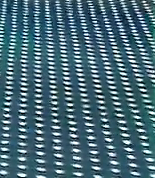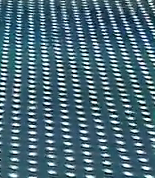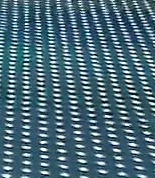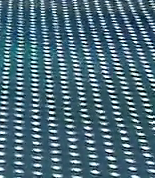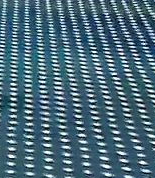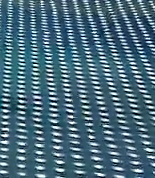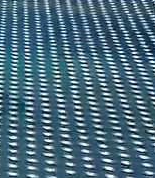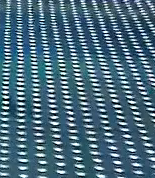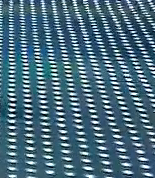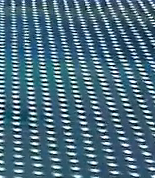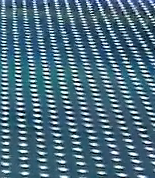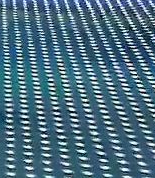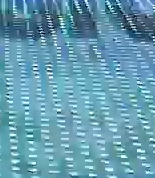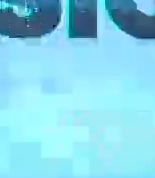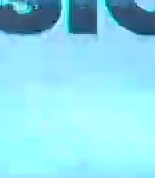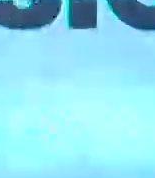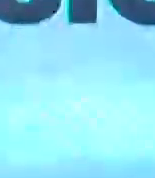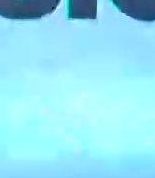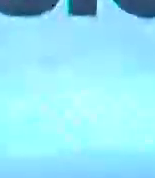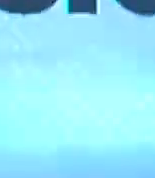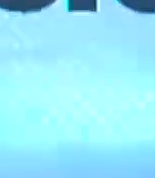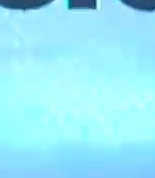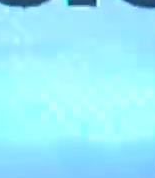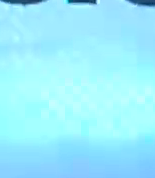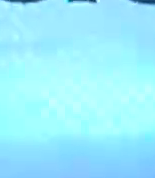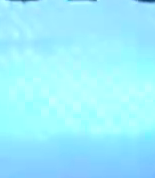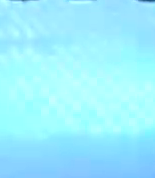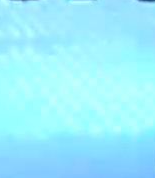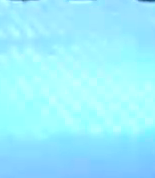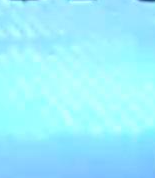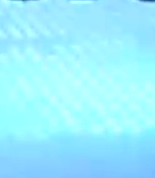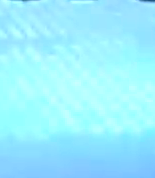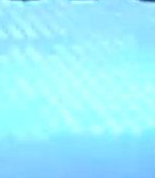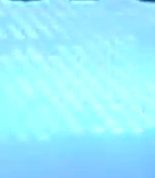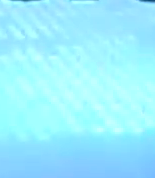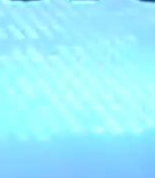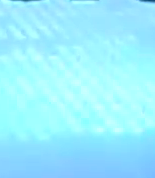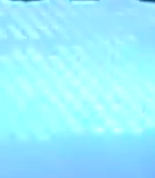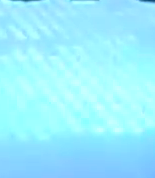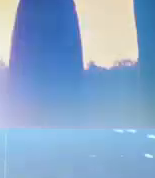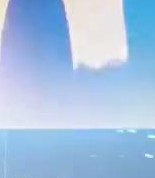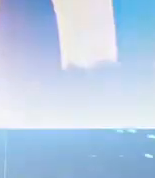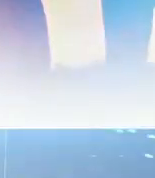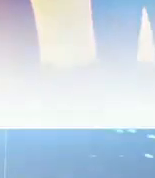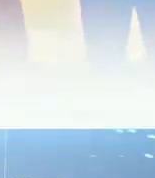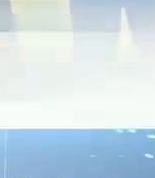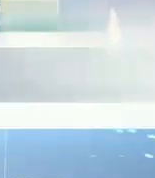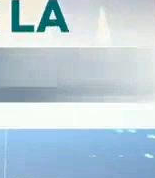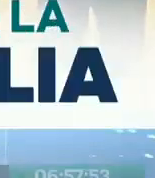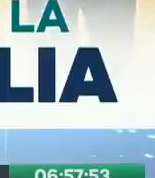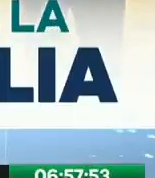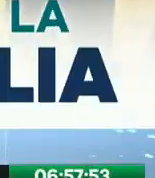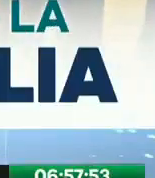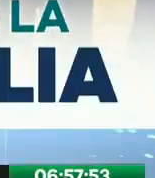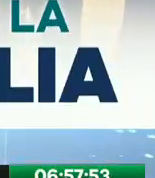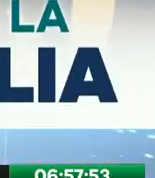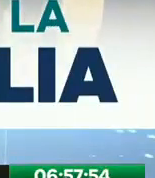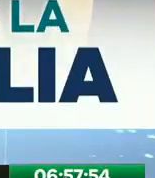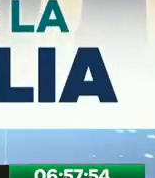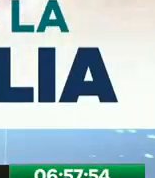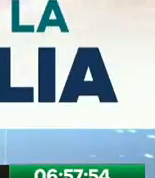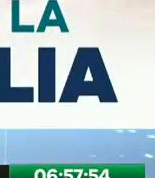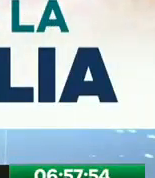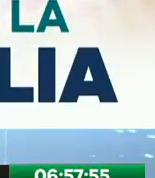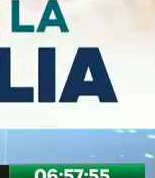Bien, y revisemos la fecha importante que recordamos el día de hoy. Hoy, 6 de julio, varios centros educativos de la provincia